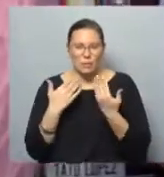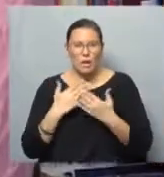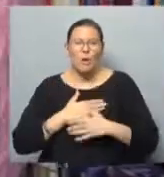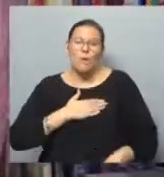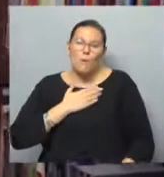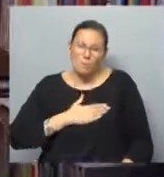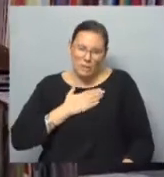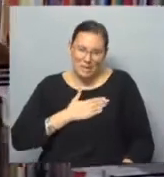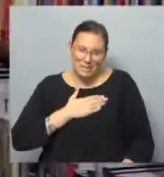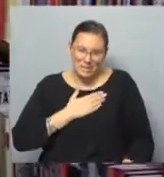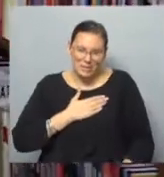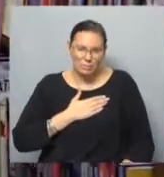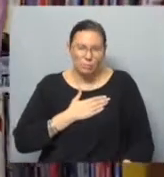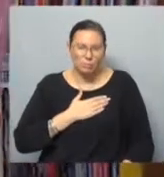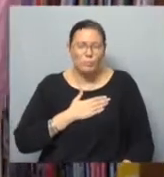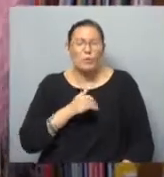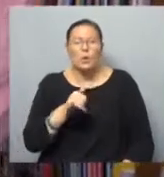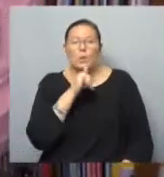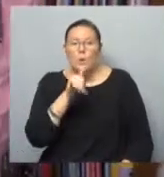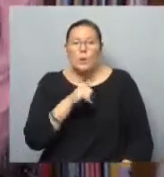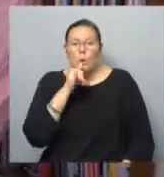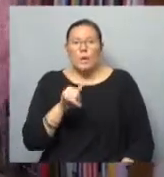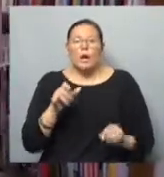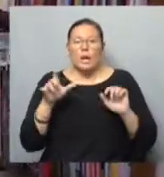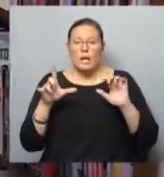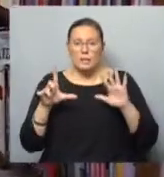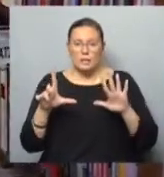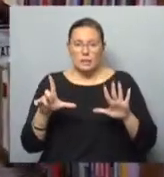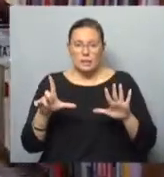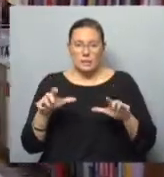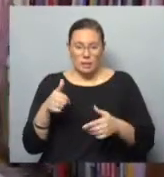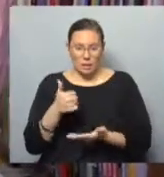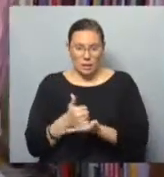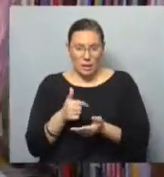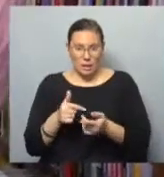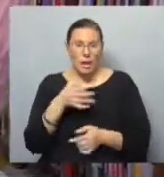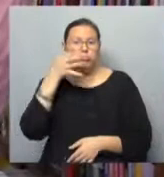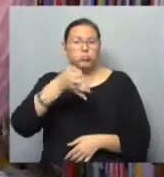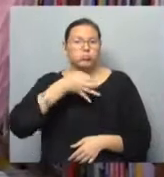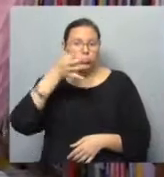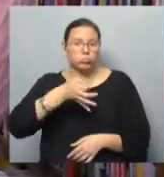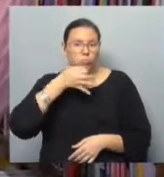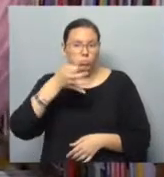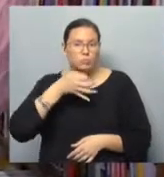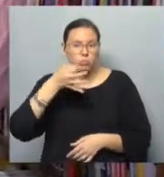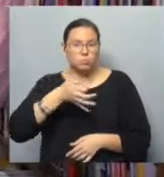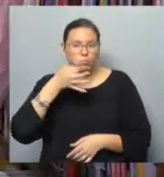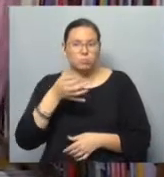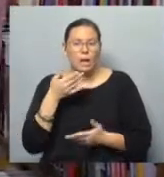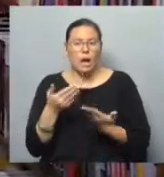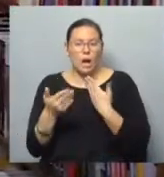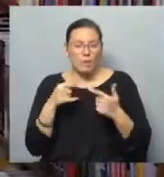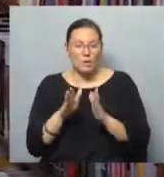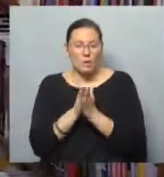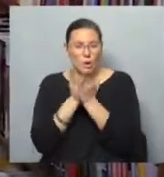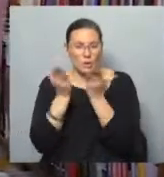placer conversar contigo. Les cuento que a las 19 horas vas a estar acá dando un conversatorio, hablando sobre esta novela